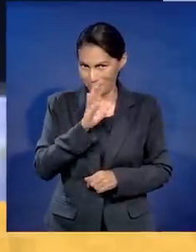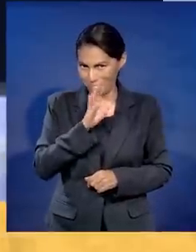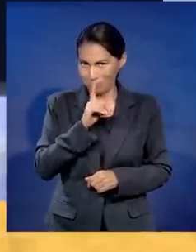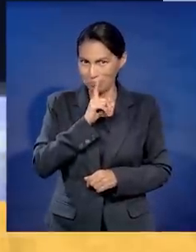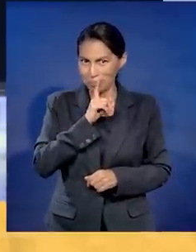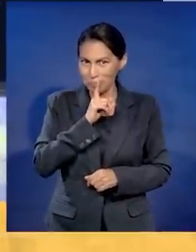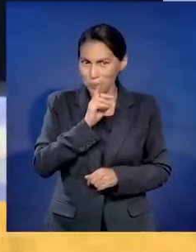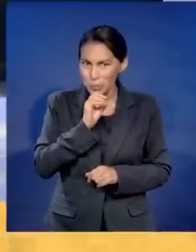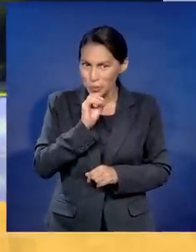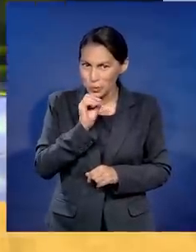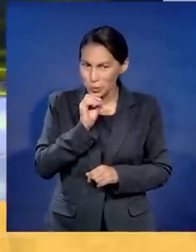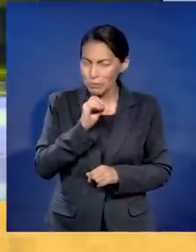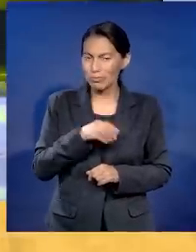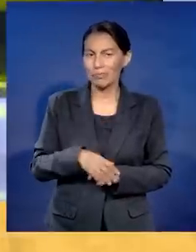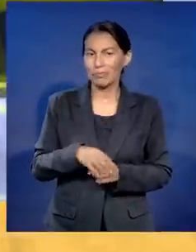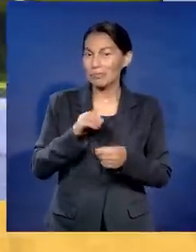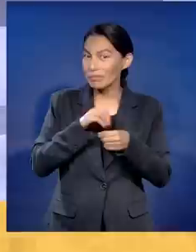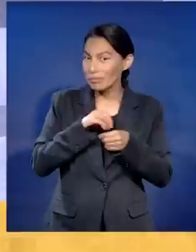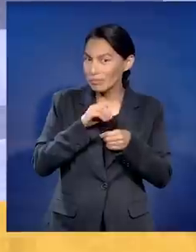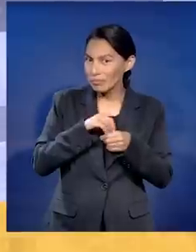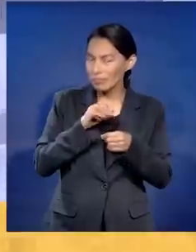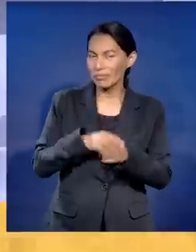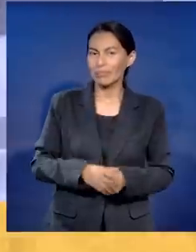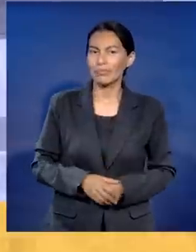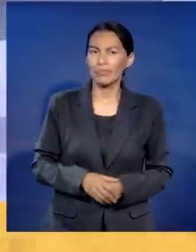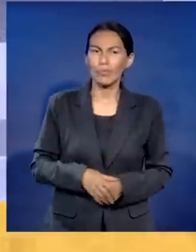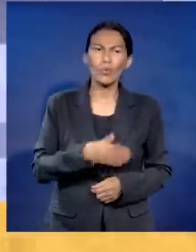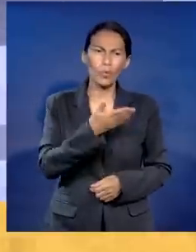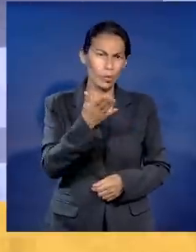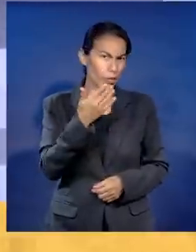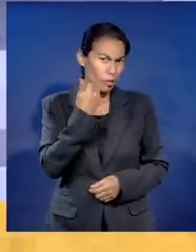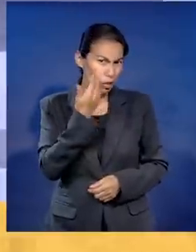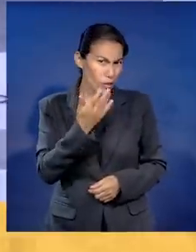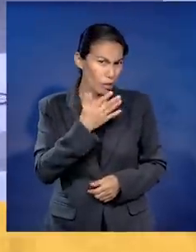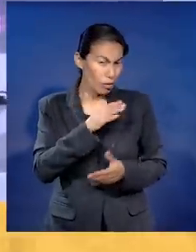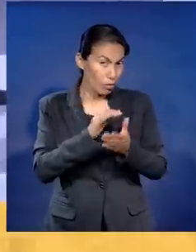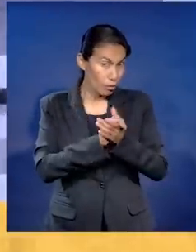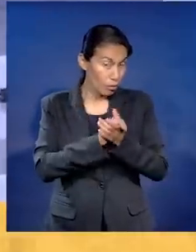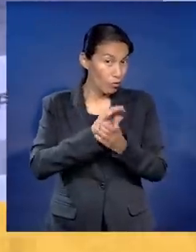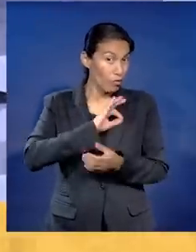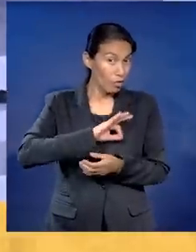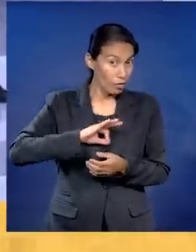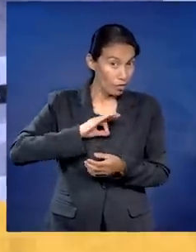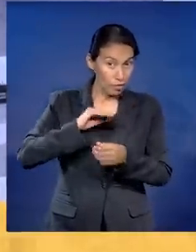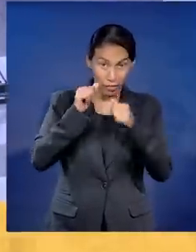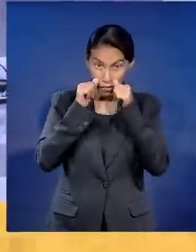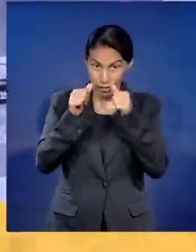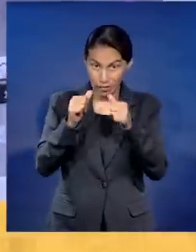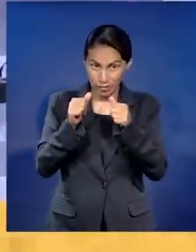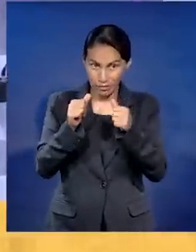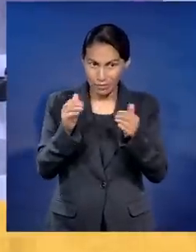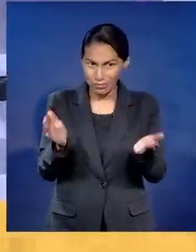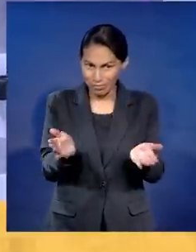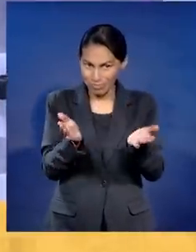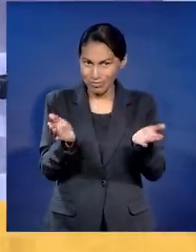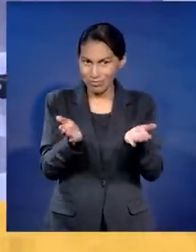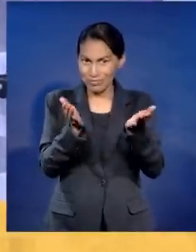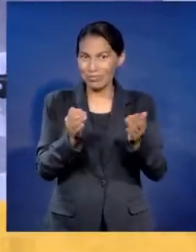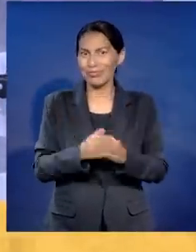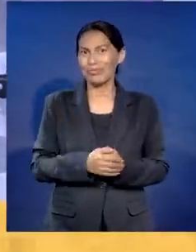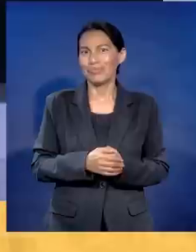no lo decimos. Así que si usted quiere tener un esposo feliz, atento, échele